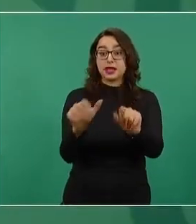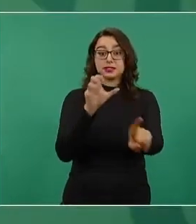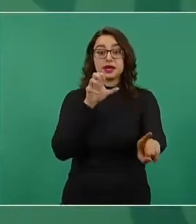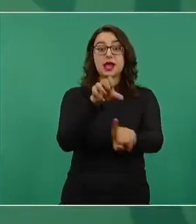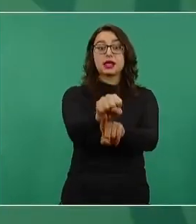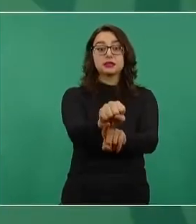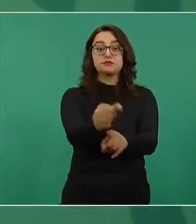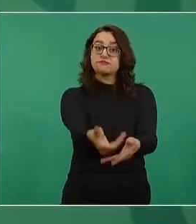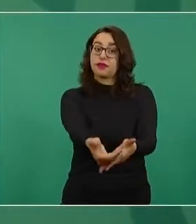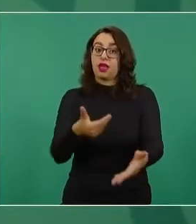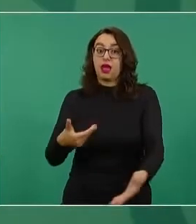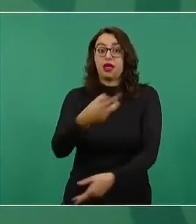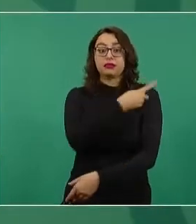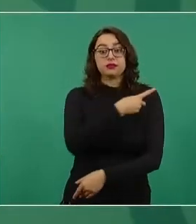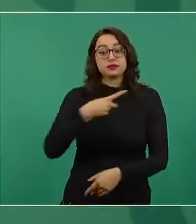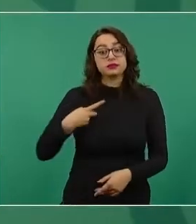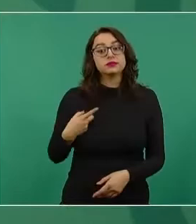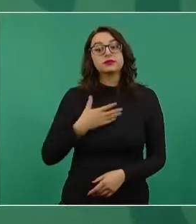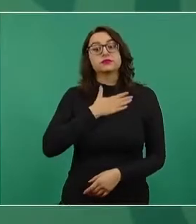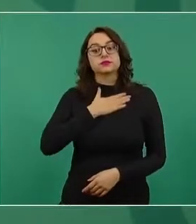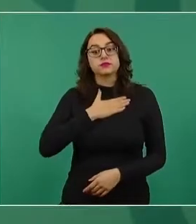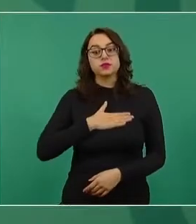Cuando hay